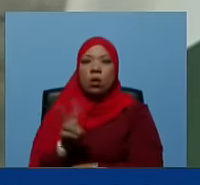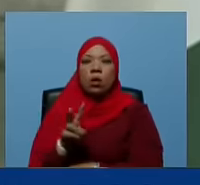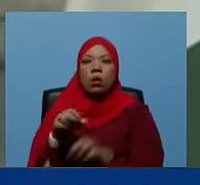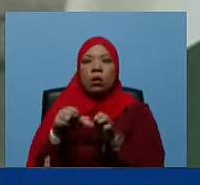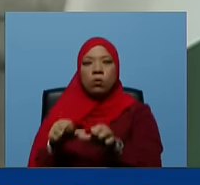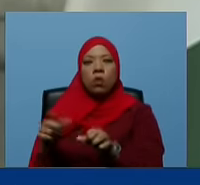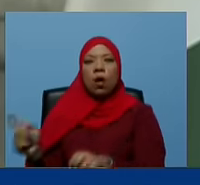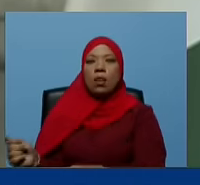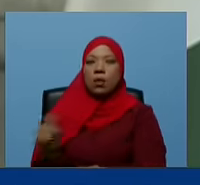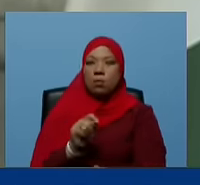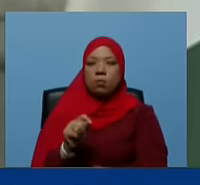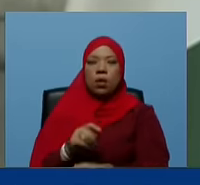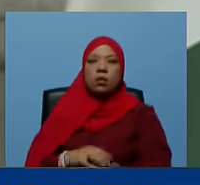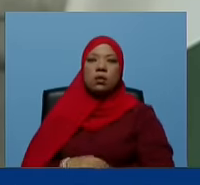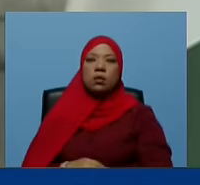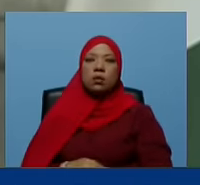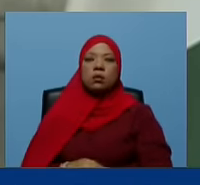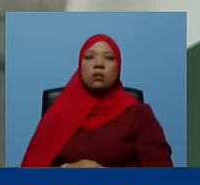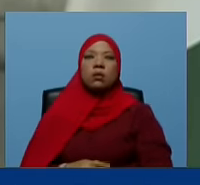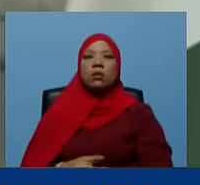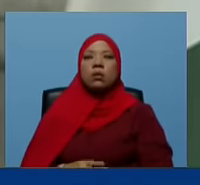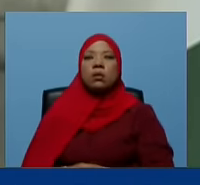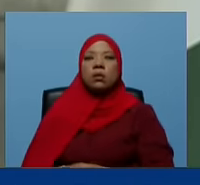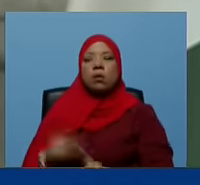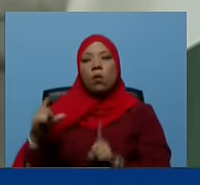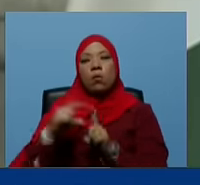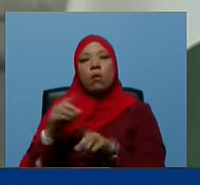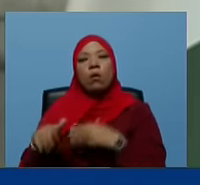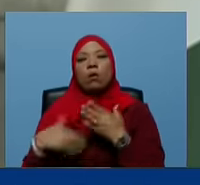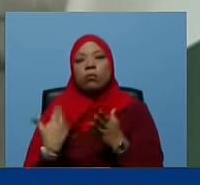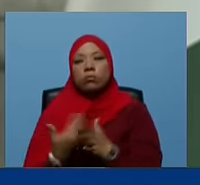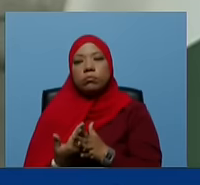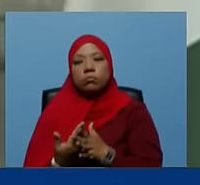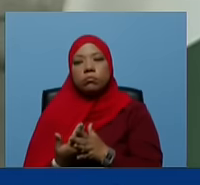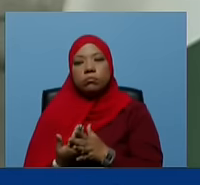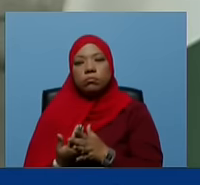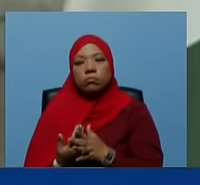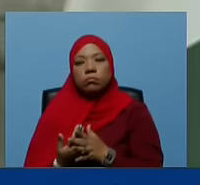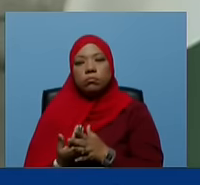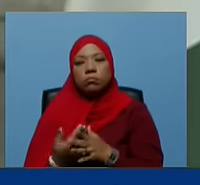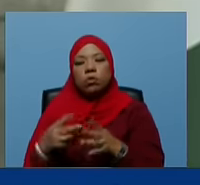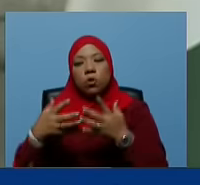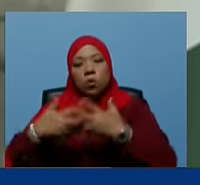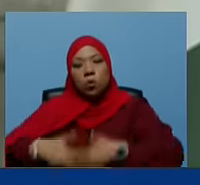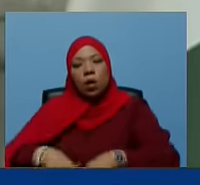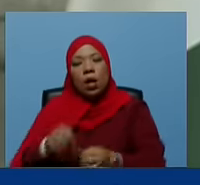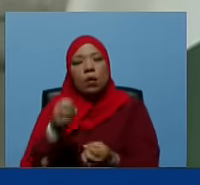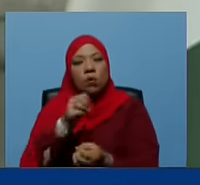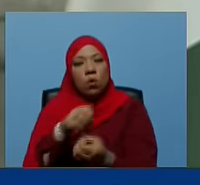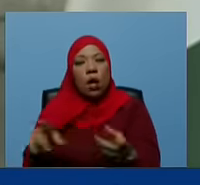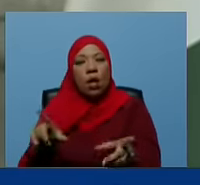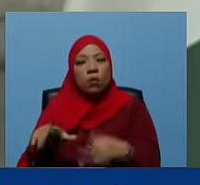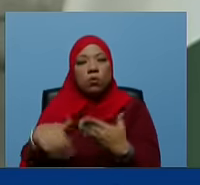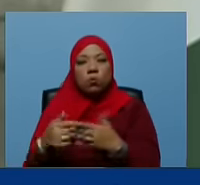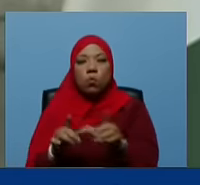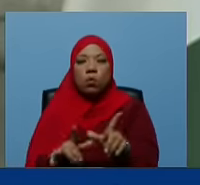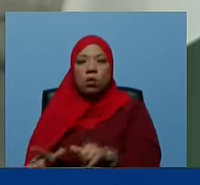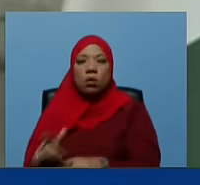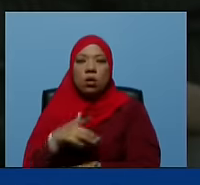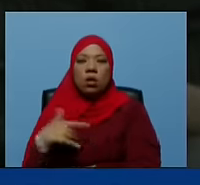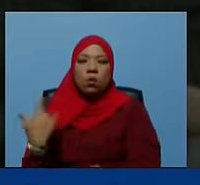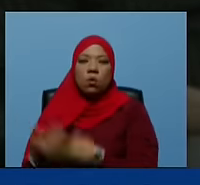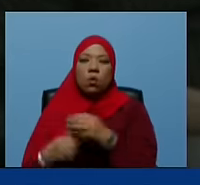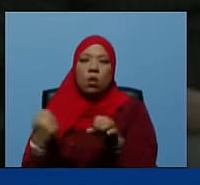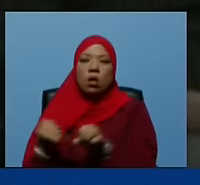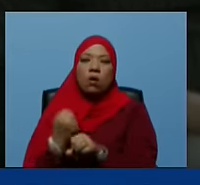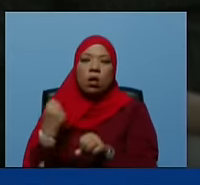durante meses. La palabra está ratificada. Sus inversiones están garantizadas. Queremos trabajar con